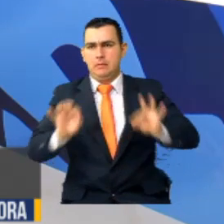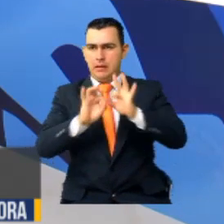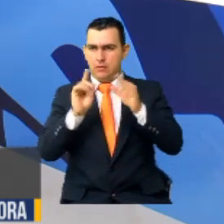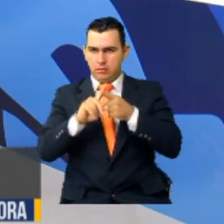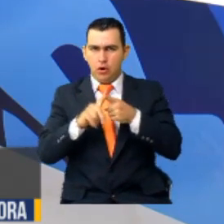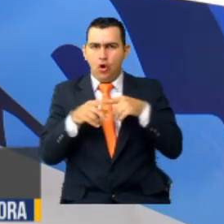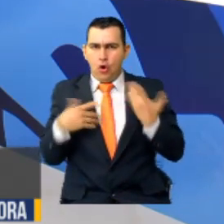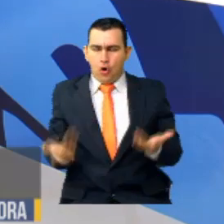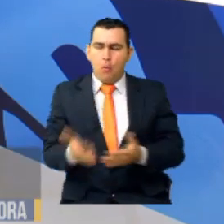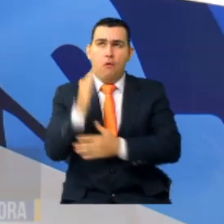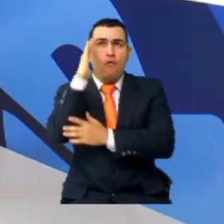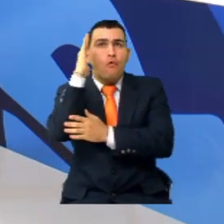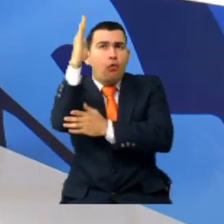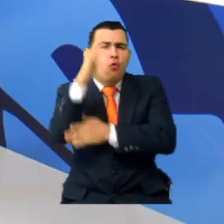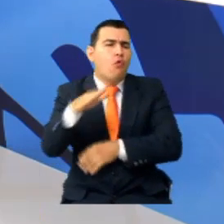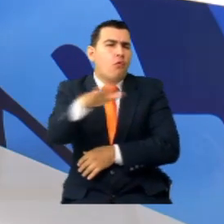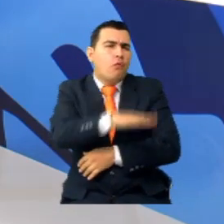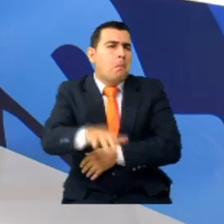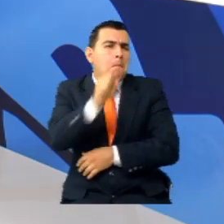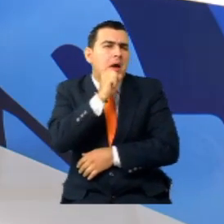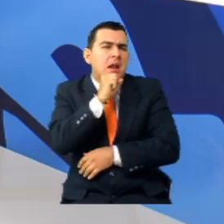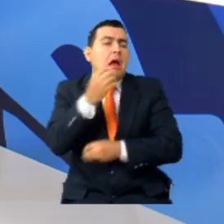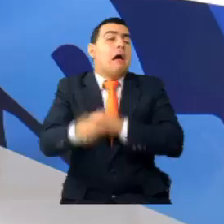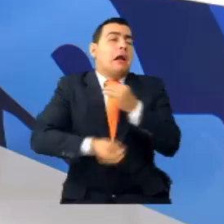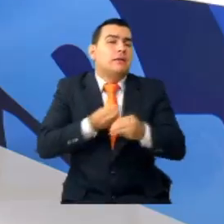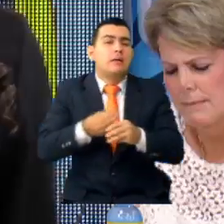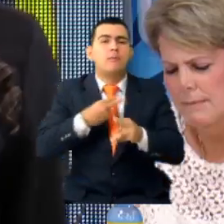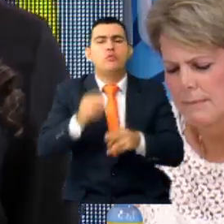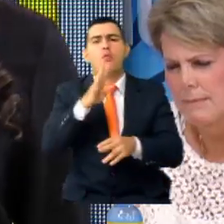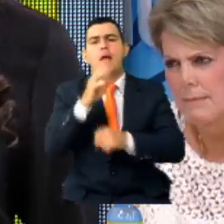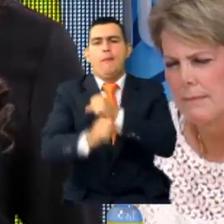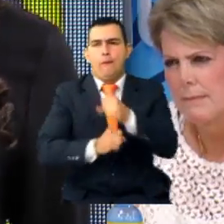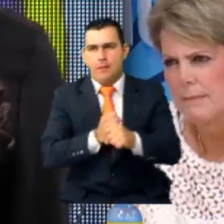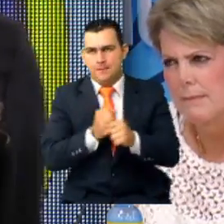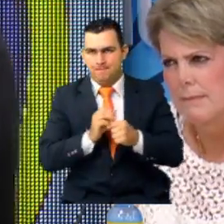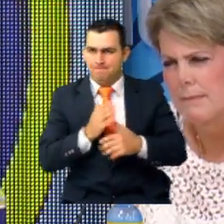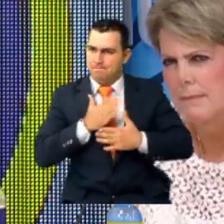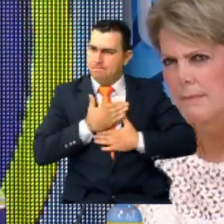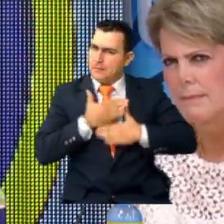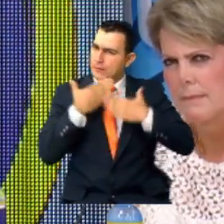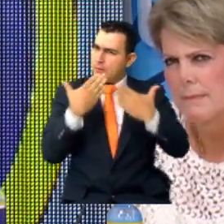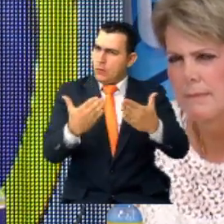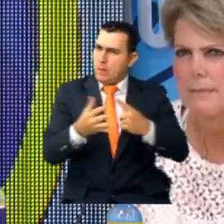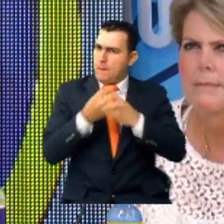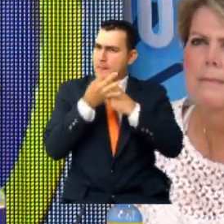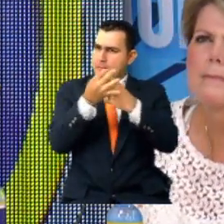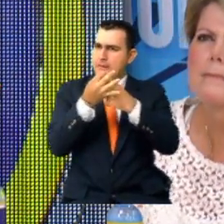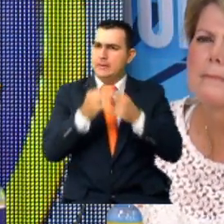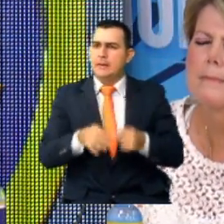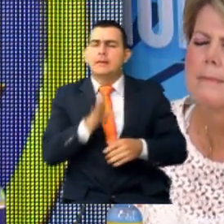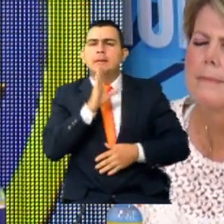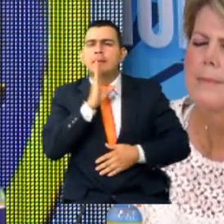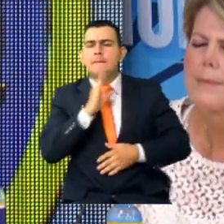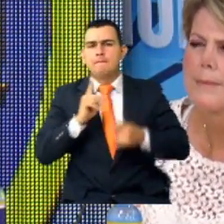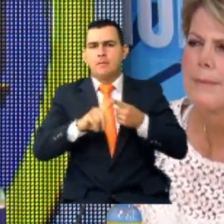el destino de nuestro municipio en los próximos 4 años. Saludamos a quienes nos ven a través de nuestra página web